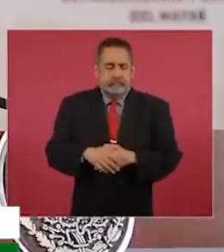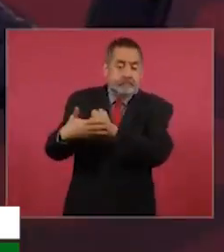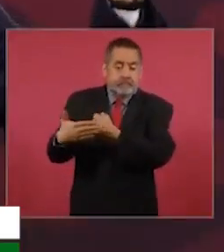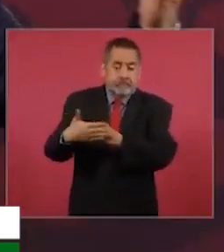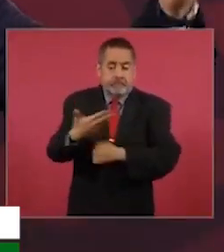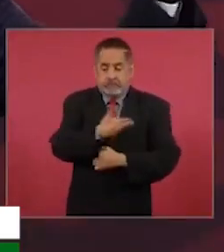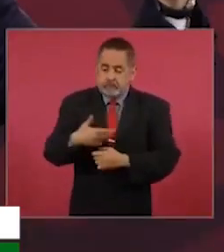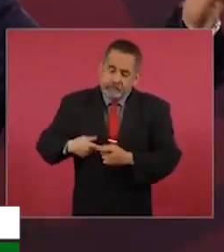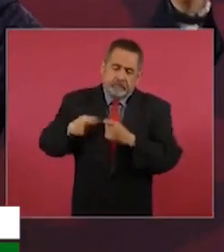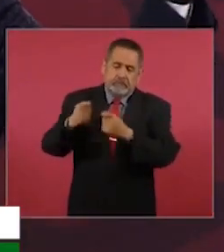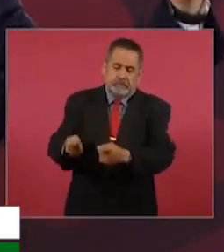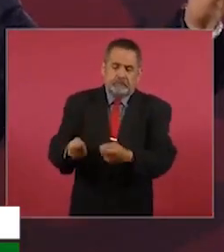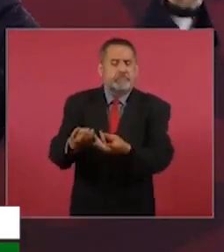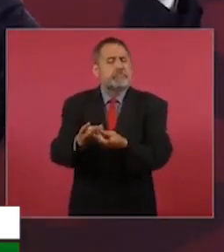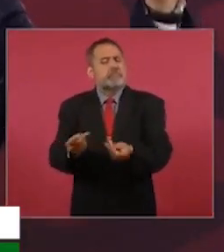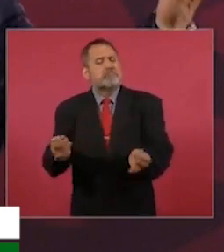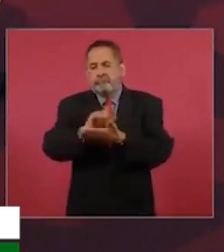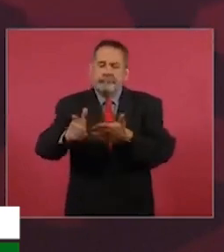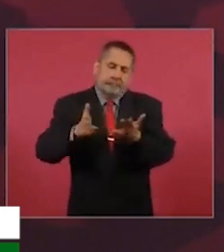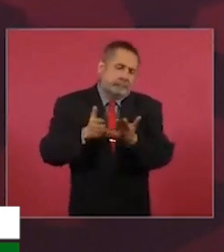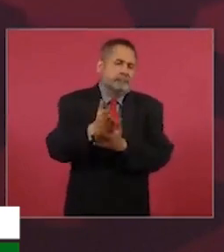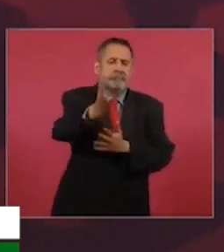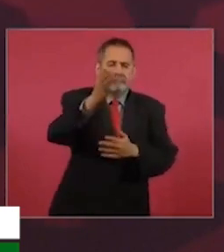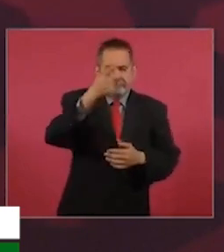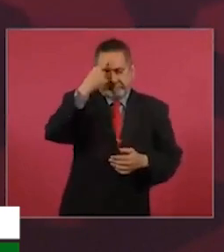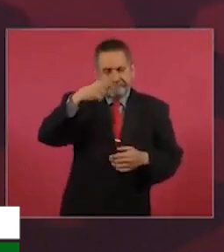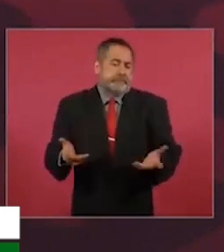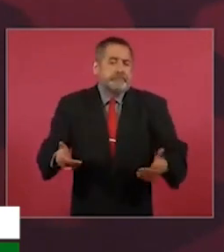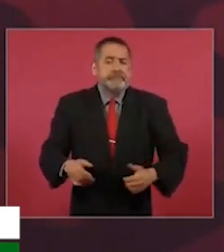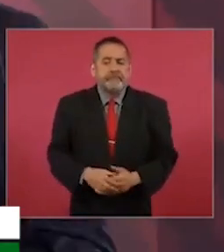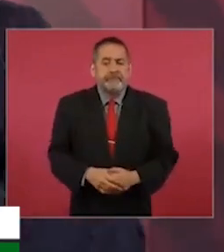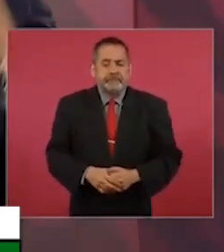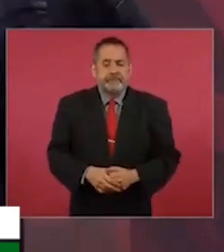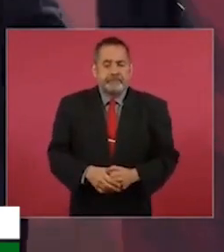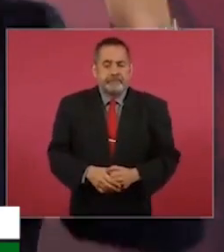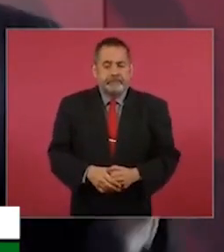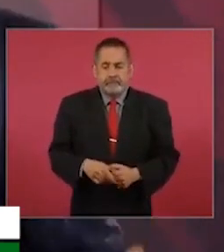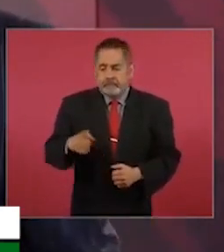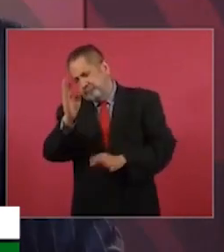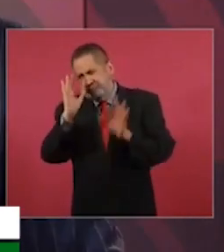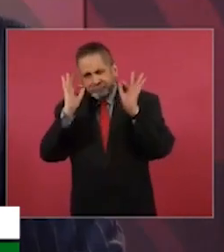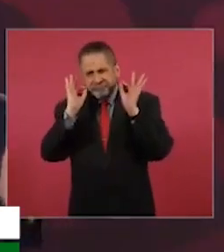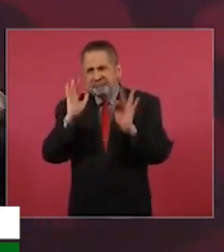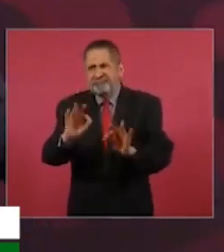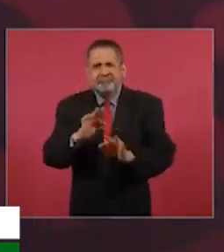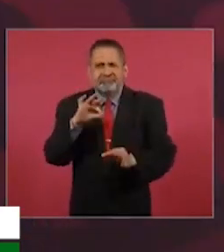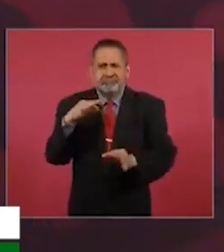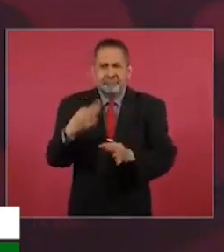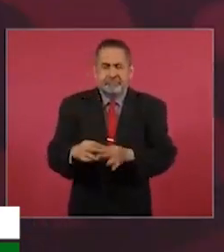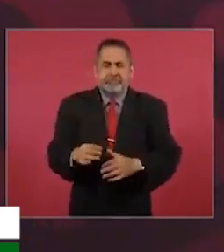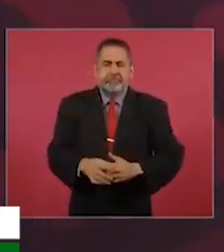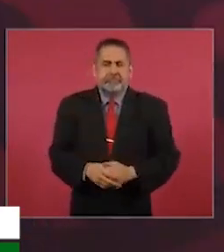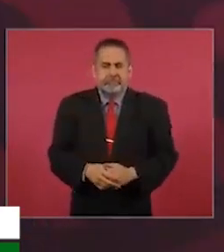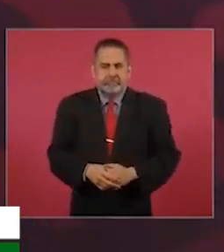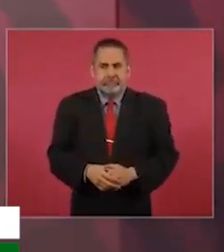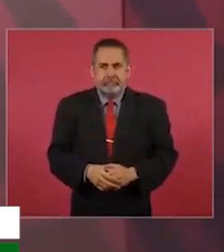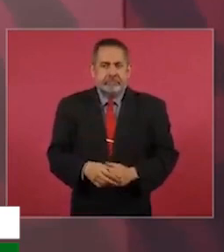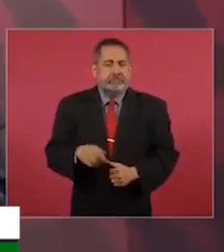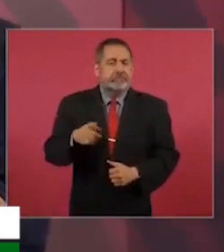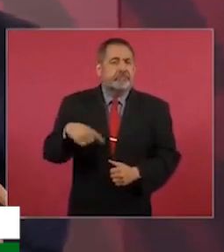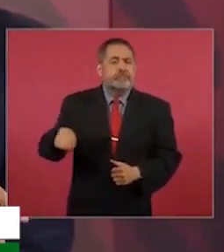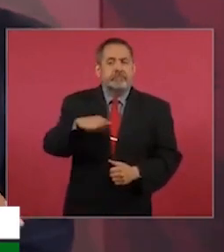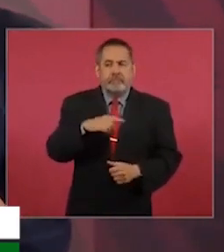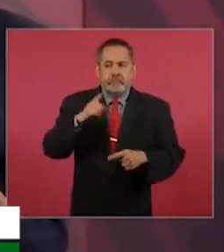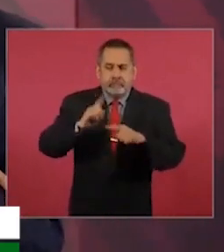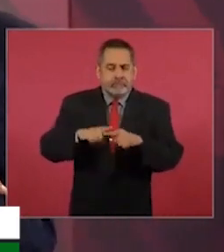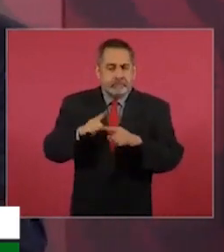ya desbrozado el camino. El cómo hacerle. Van a poder decir quienes